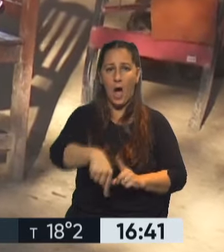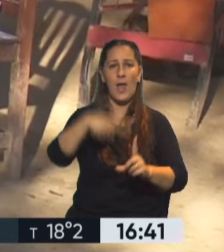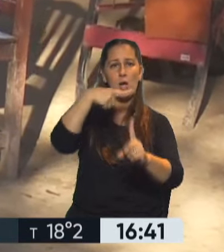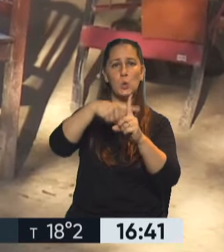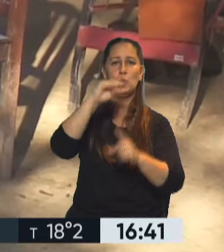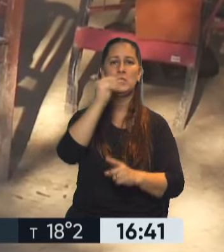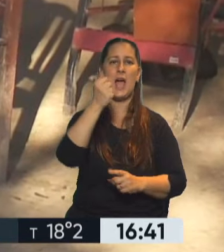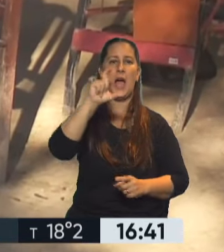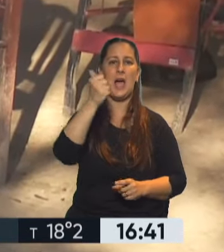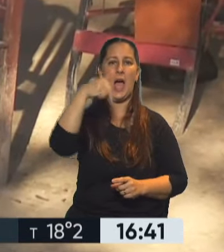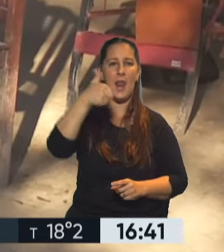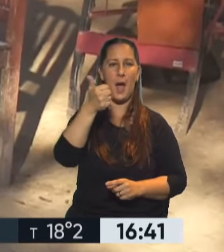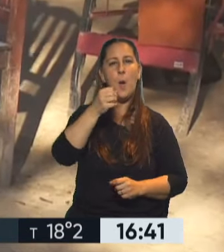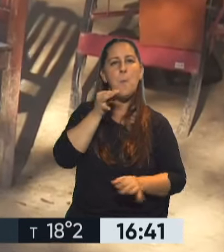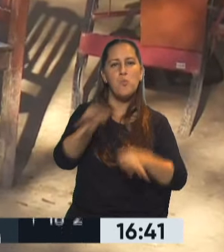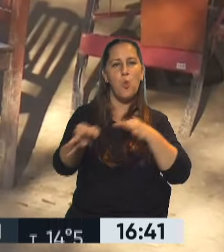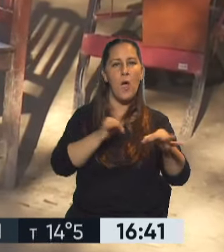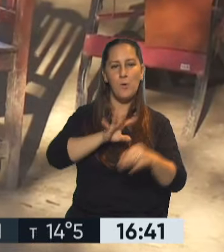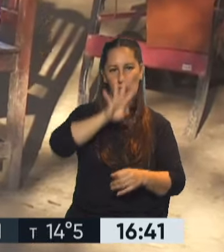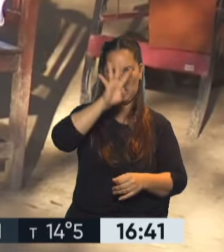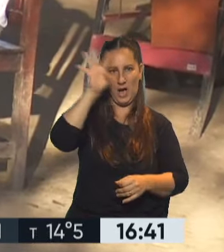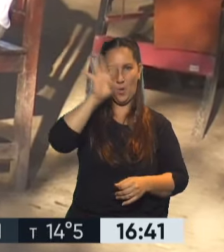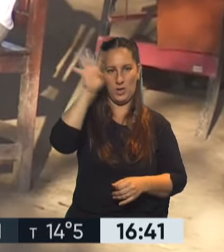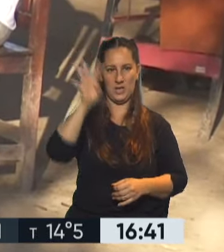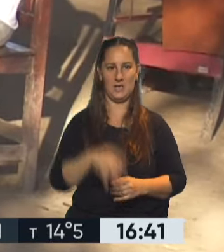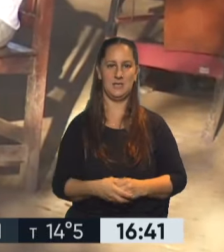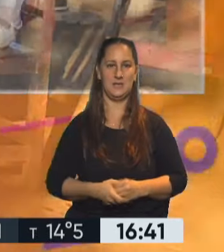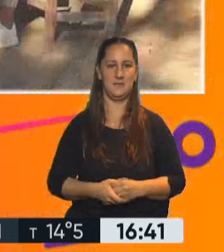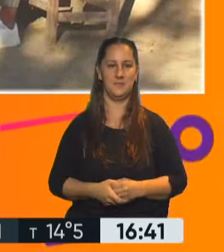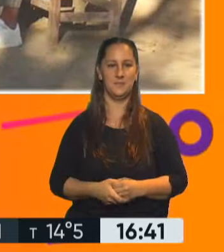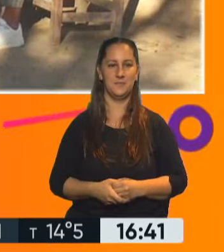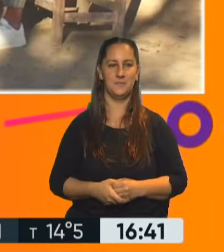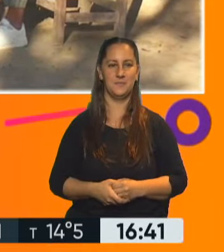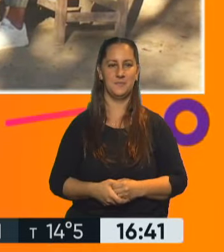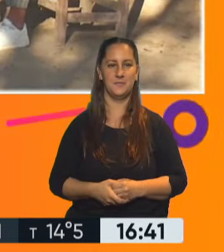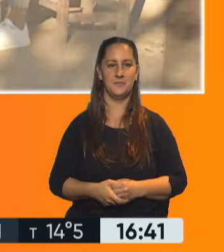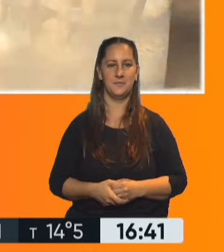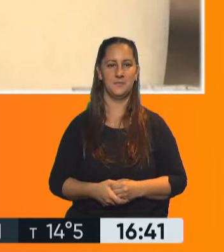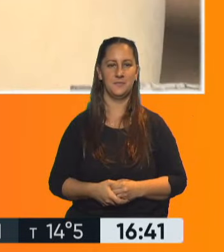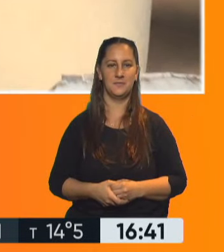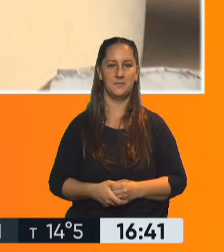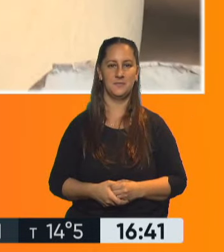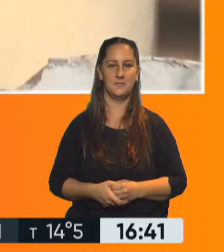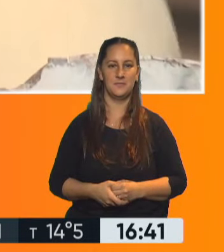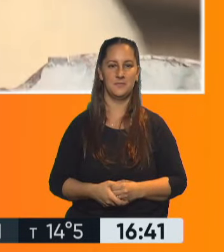los pueblos aborígenes. Tener el micrófono, Teresa, sí. Ahí está. Y entonces